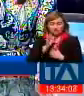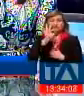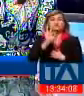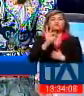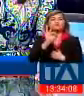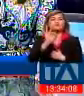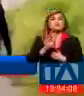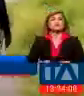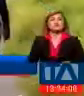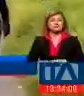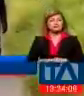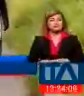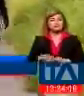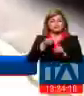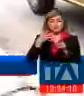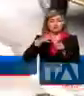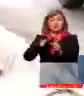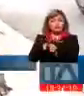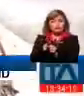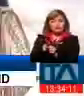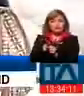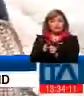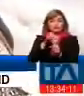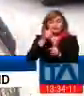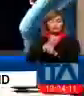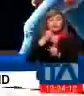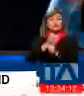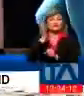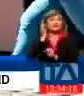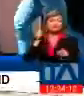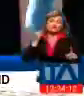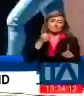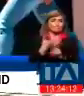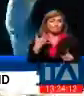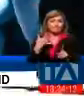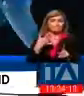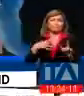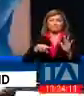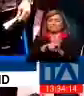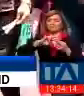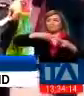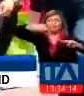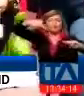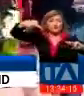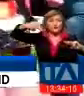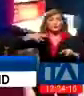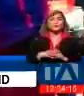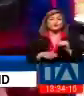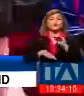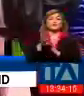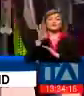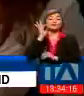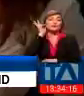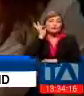COVID-19. El impacto de COVID-19 en el mercado laboral ha golpeado significativamente a la región y se evidencia aún más en